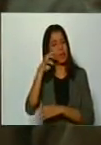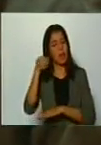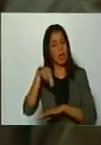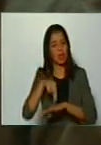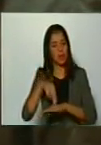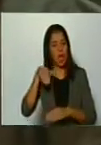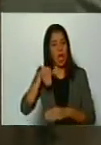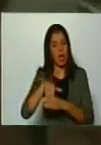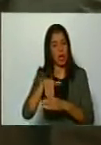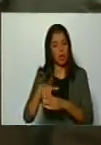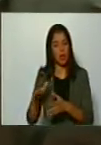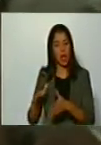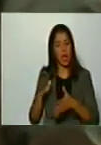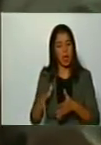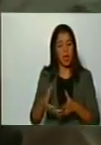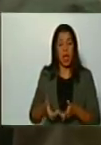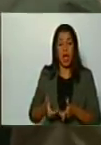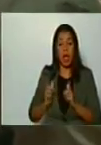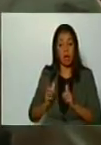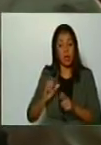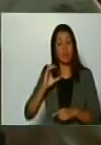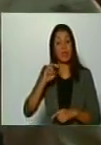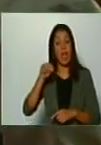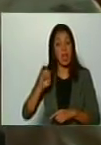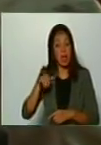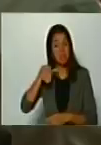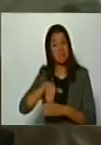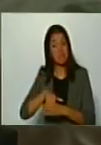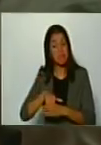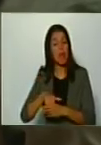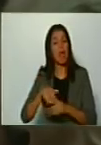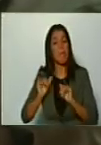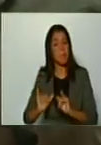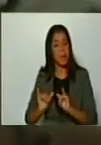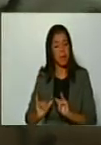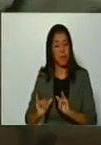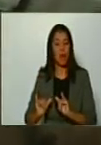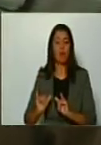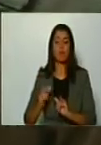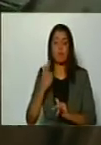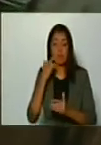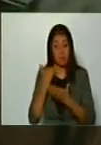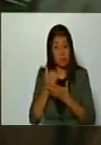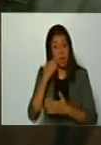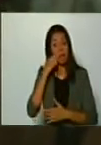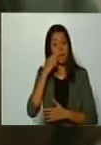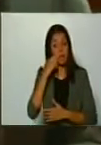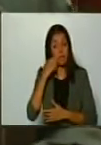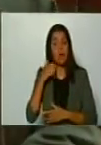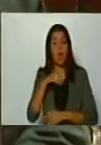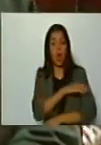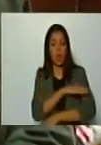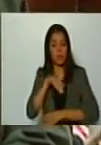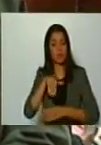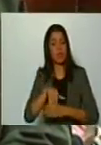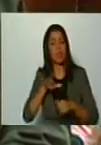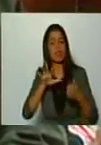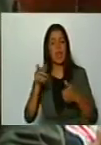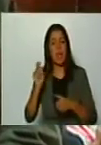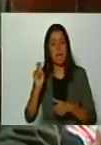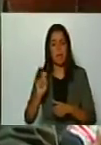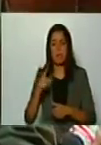elecciones con las mismas autoridades y con el mismo pueblo votando? Lo hicieron. No dijeron que en 6 meses se iba